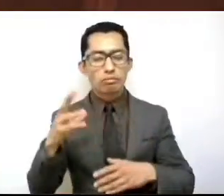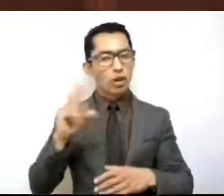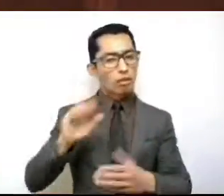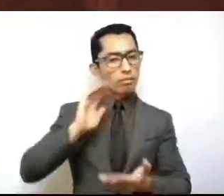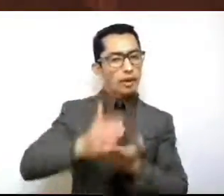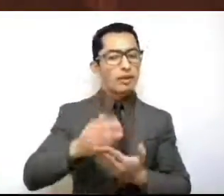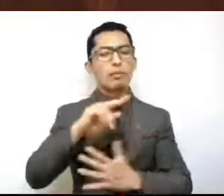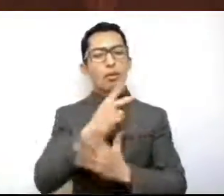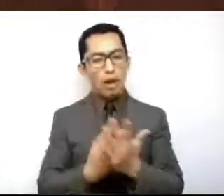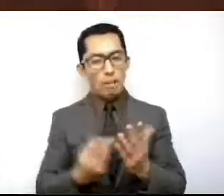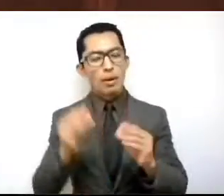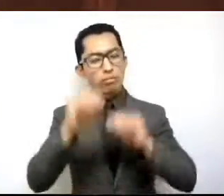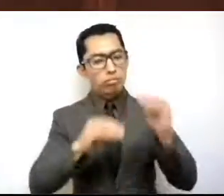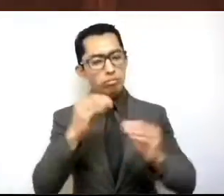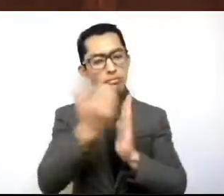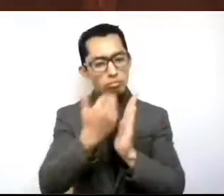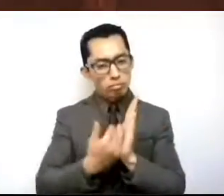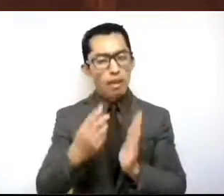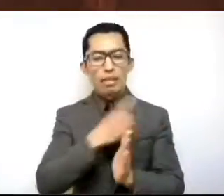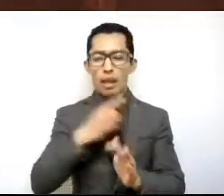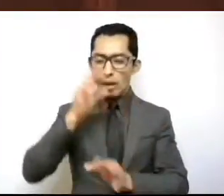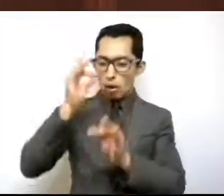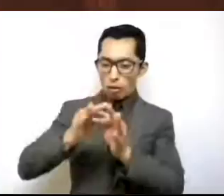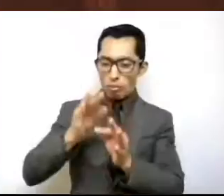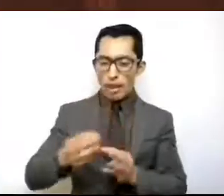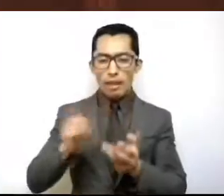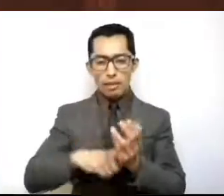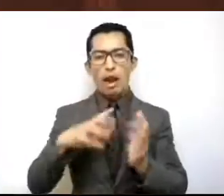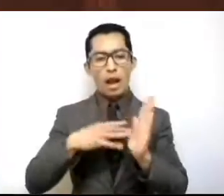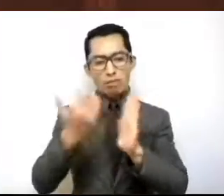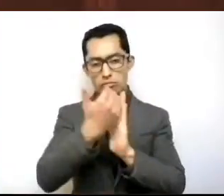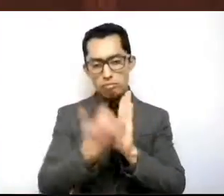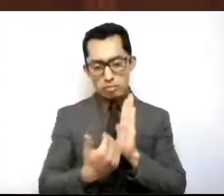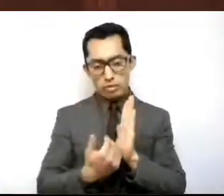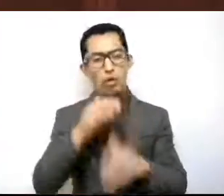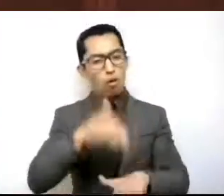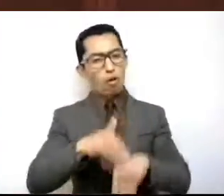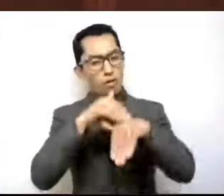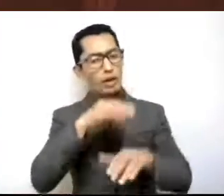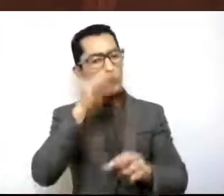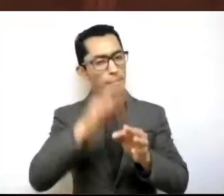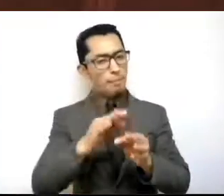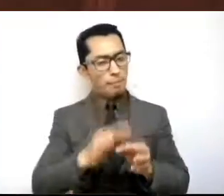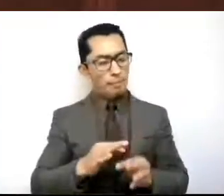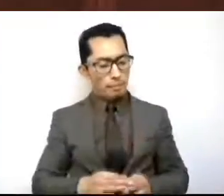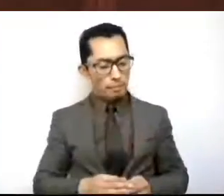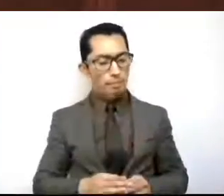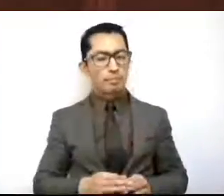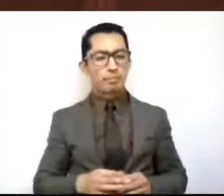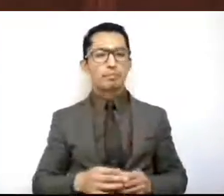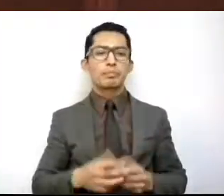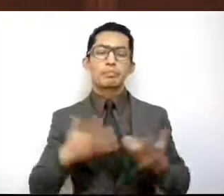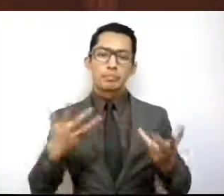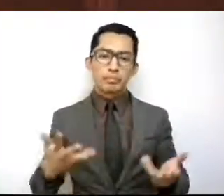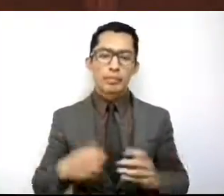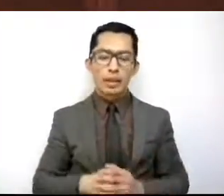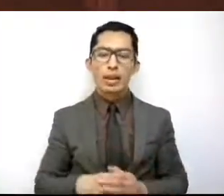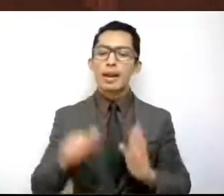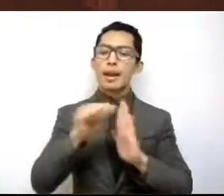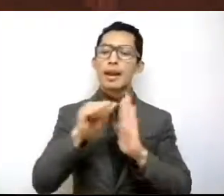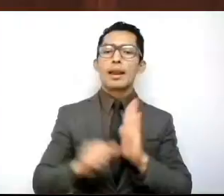programas de cumplimiento con la finalidad de cumplir con los estándares y medidas que el TEMEC, particularmente en el